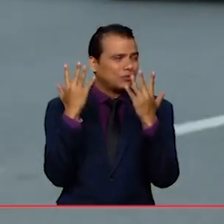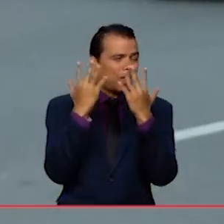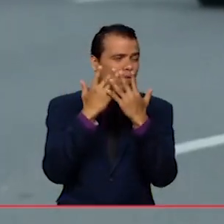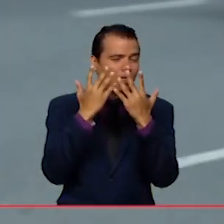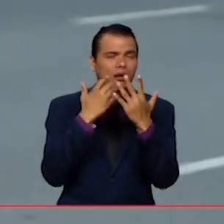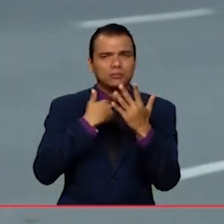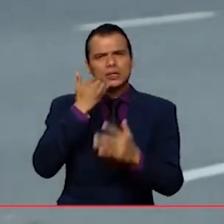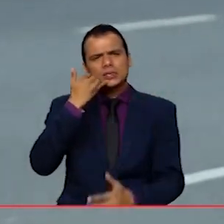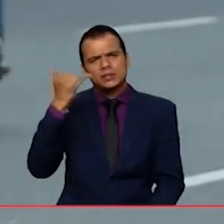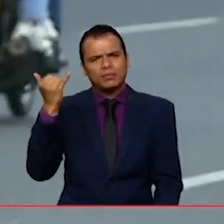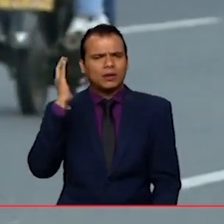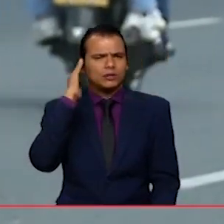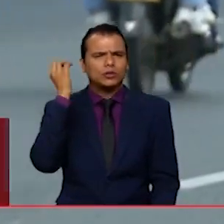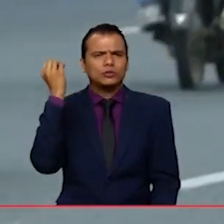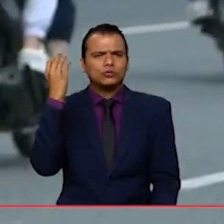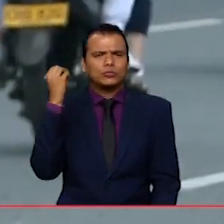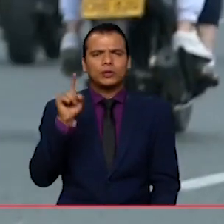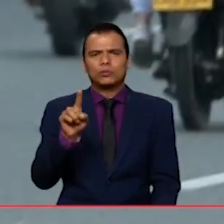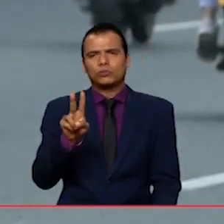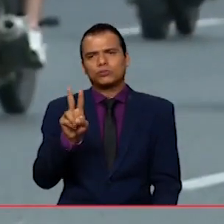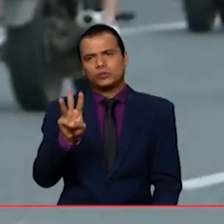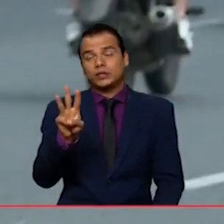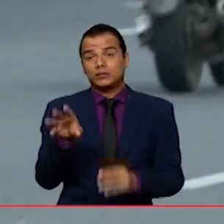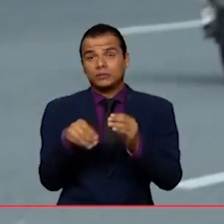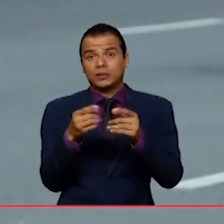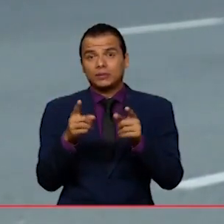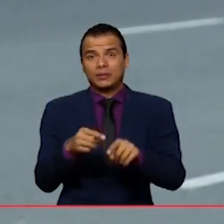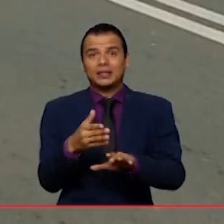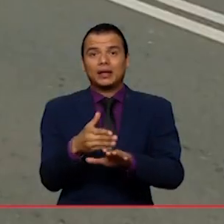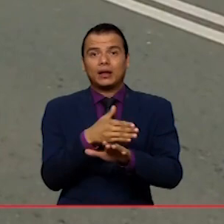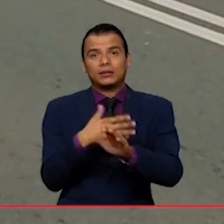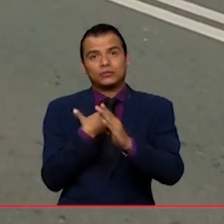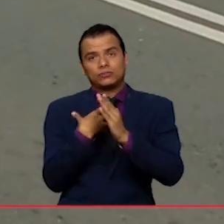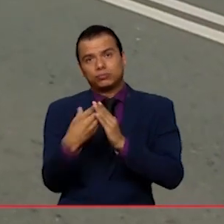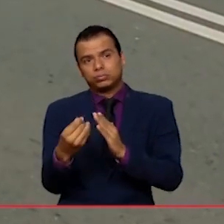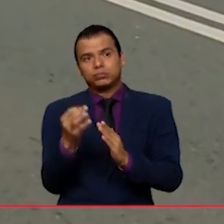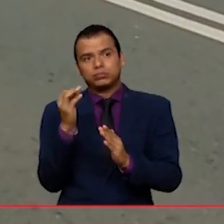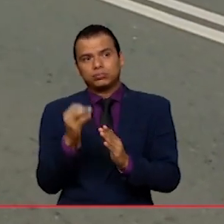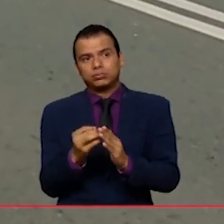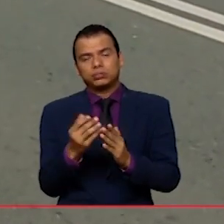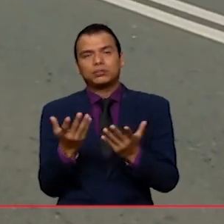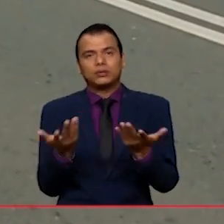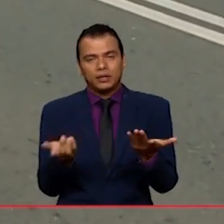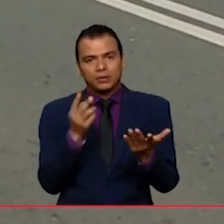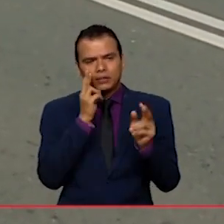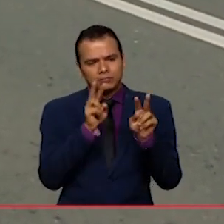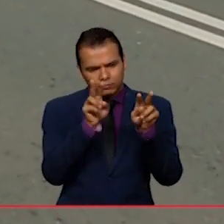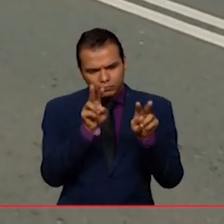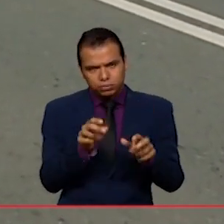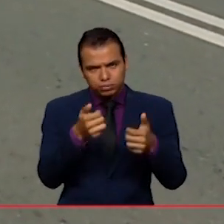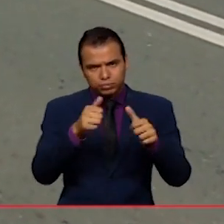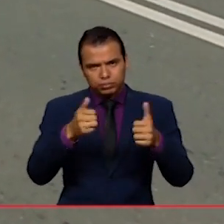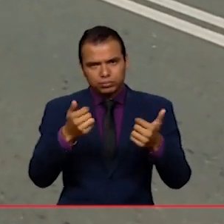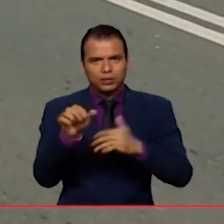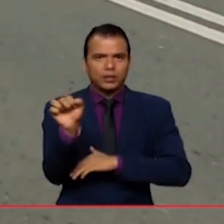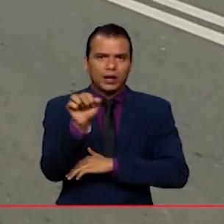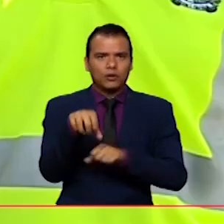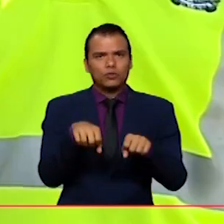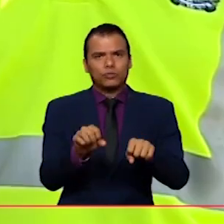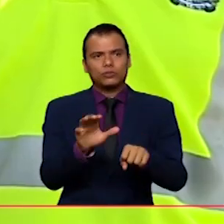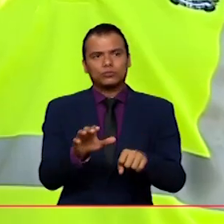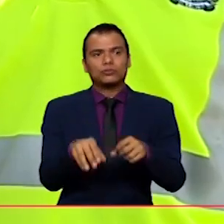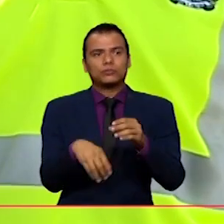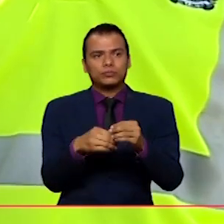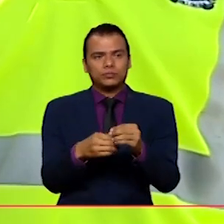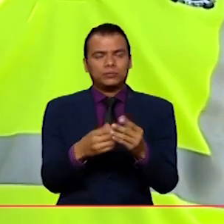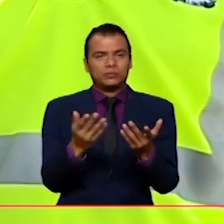al 123. Además de esto, verifiquen el estado y las condiciones de su vehículo. Siempre esté pendiente y